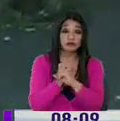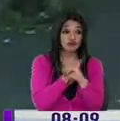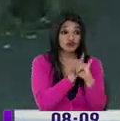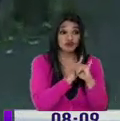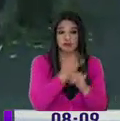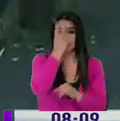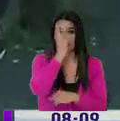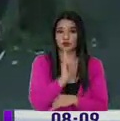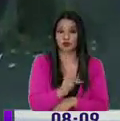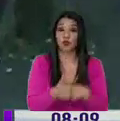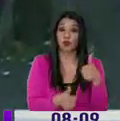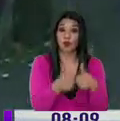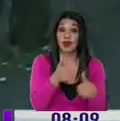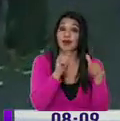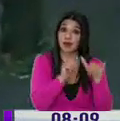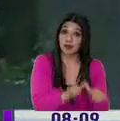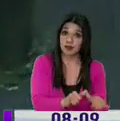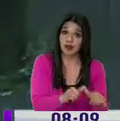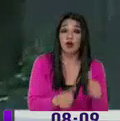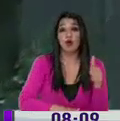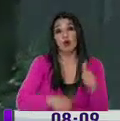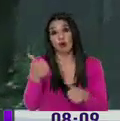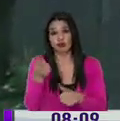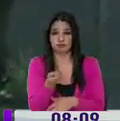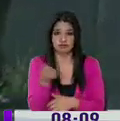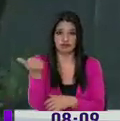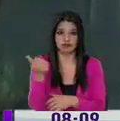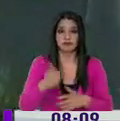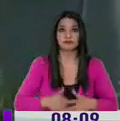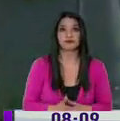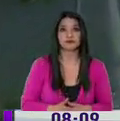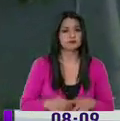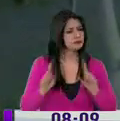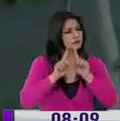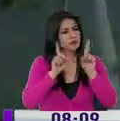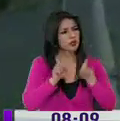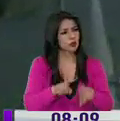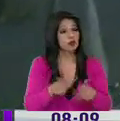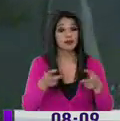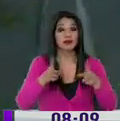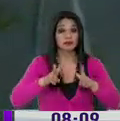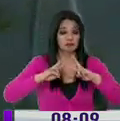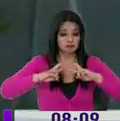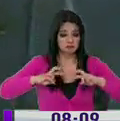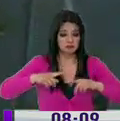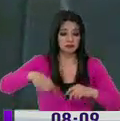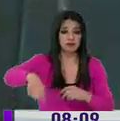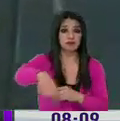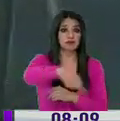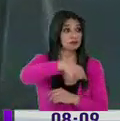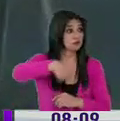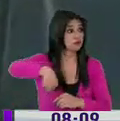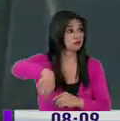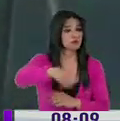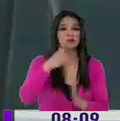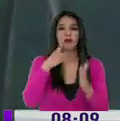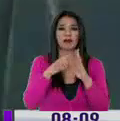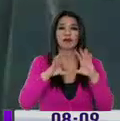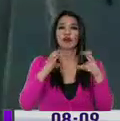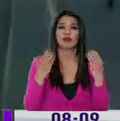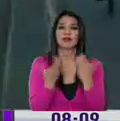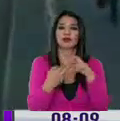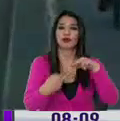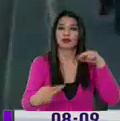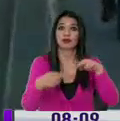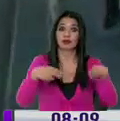pueda determinar qué contraflujos se mantienen y qué contraflujos vamos a quitarlos. ¿Estos contraflujos incluirá el estudio de los redondeles? Porque, por ejemplo, el del Coliseo